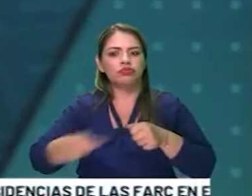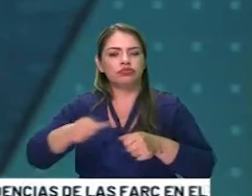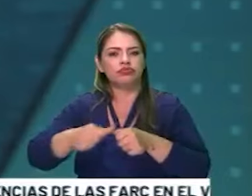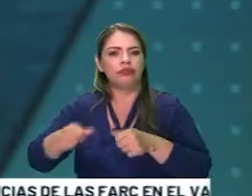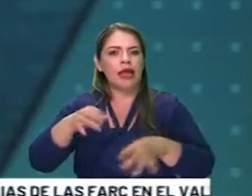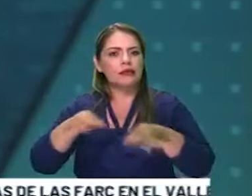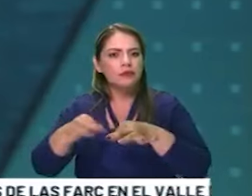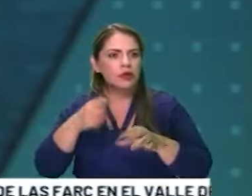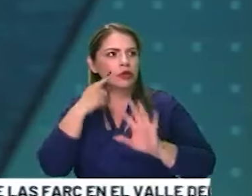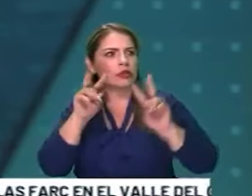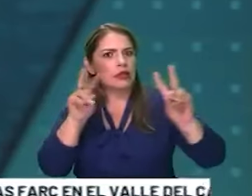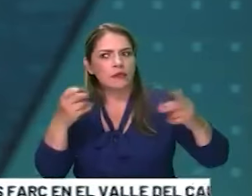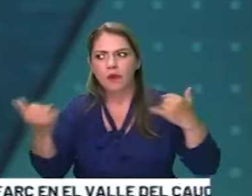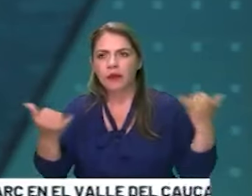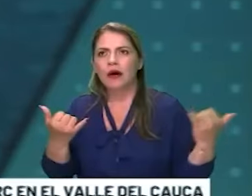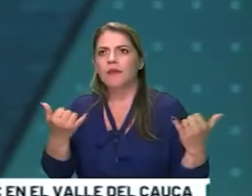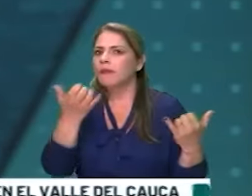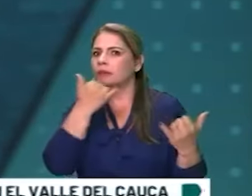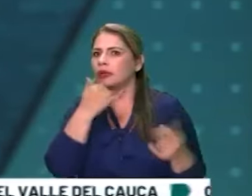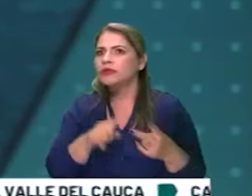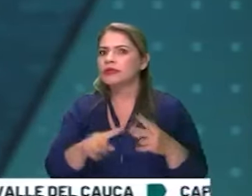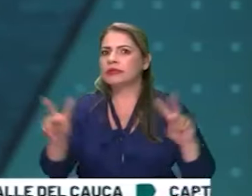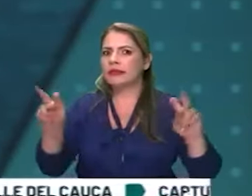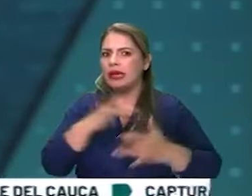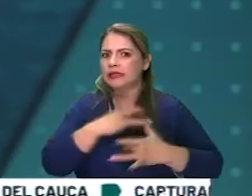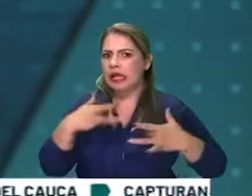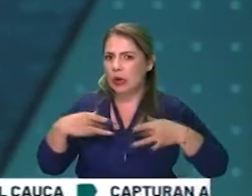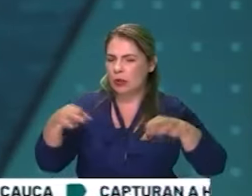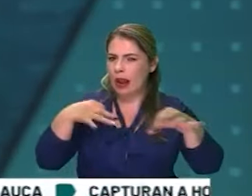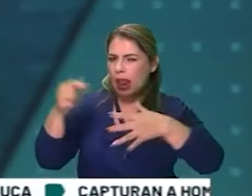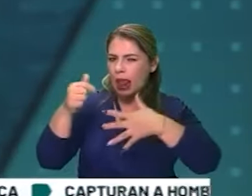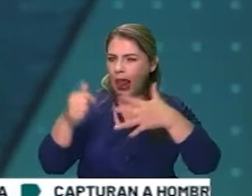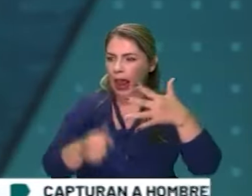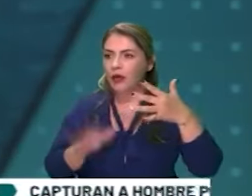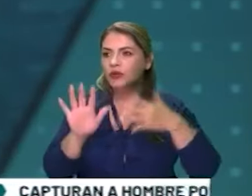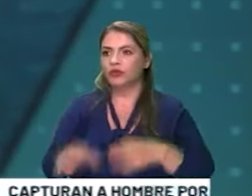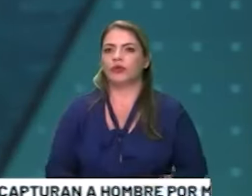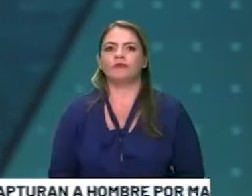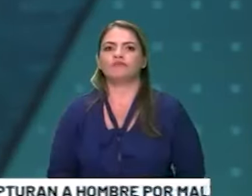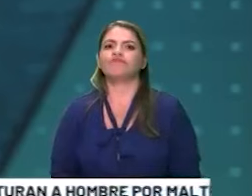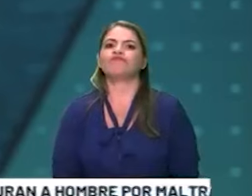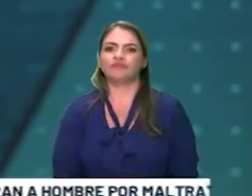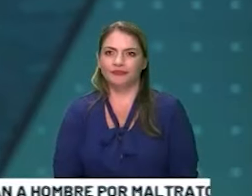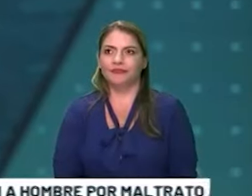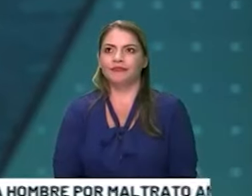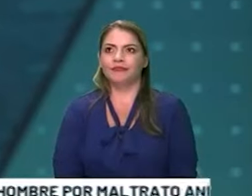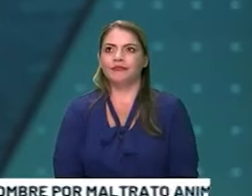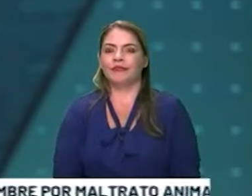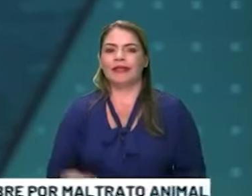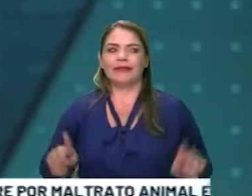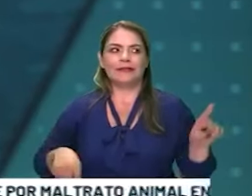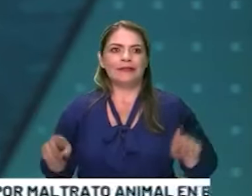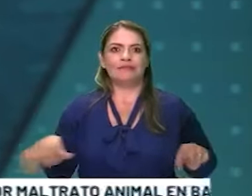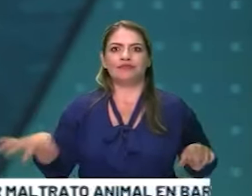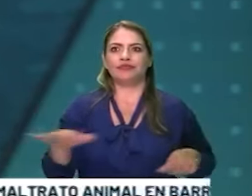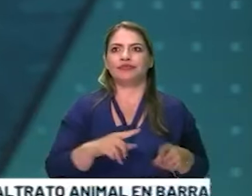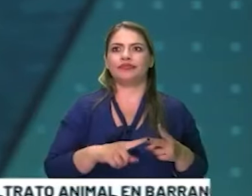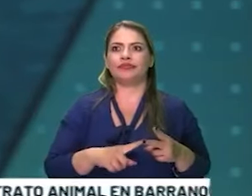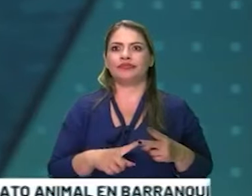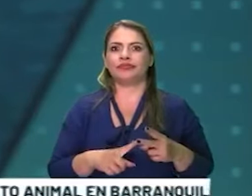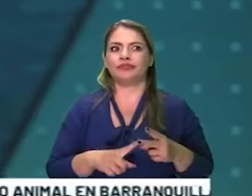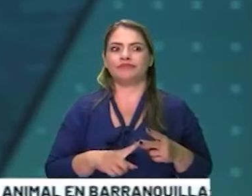llevaron al colapso final del sistema de salud señaló que es el resultado del triunfo de la incompetencia sobre la diligencia